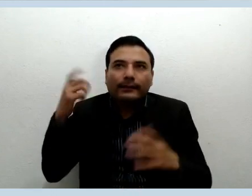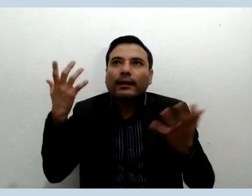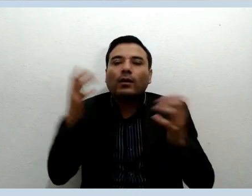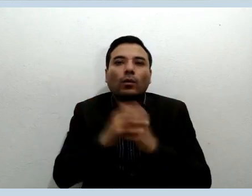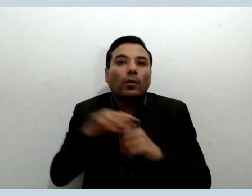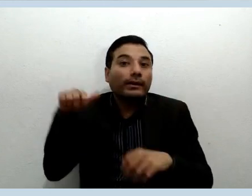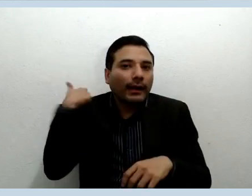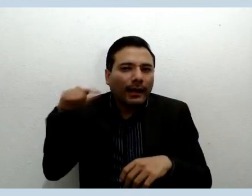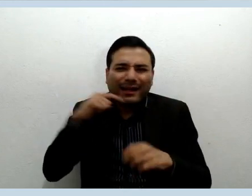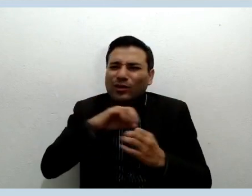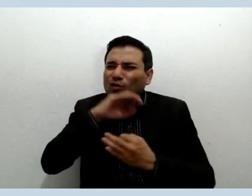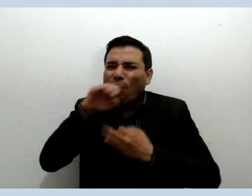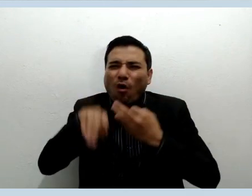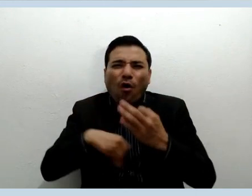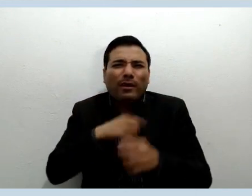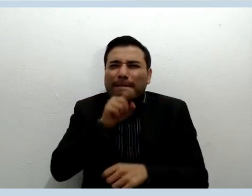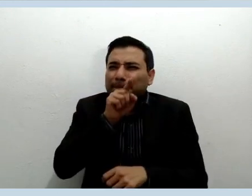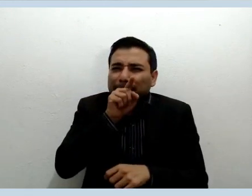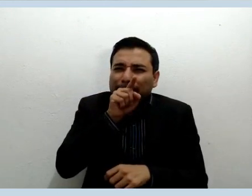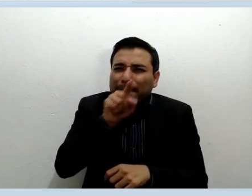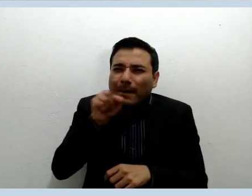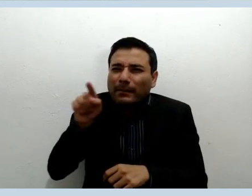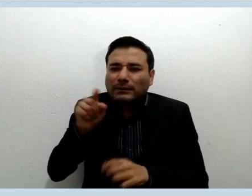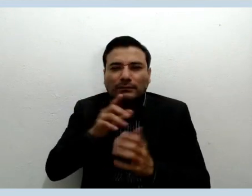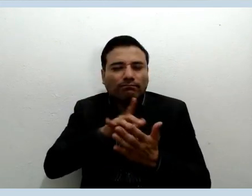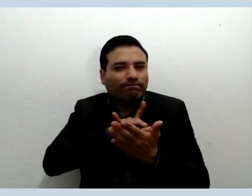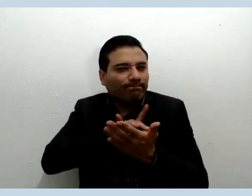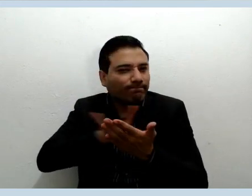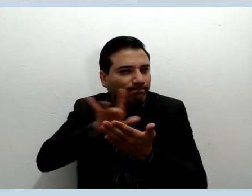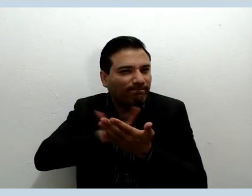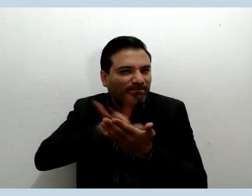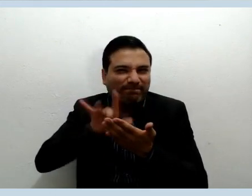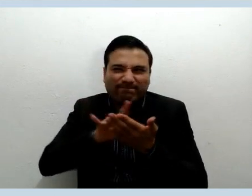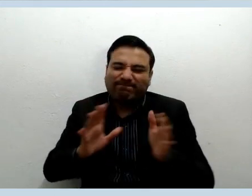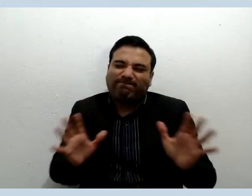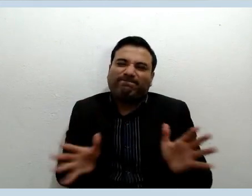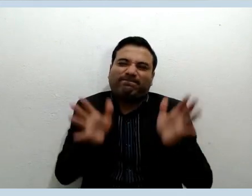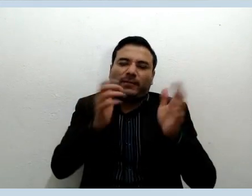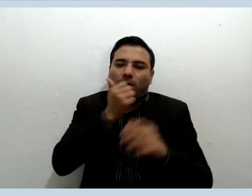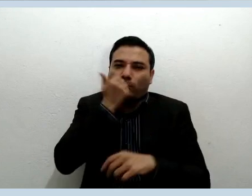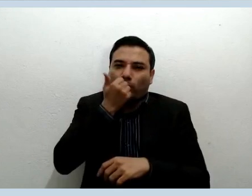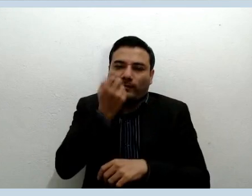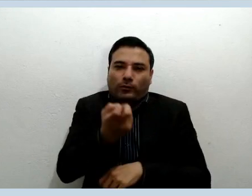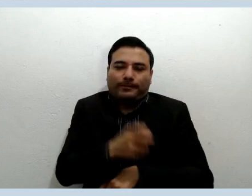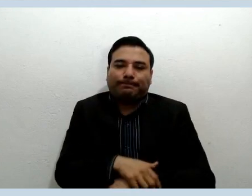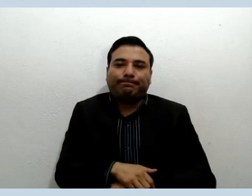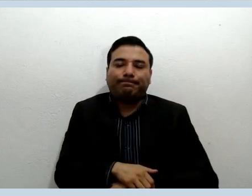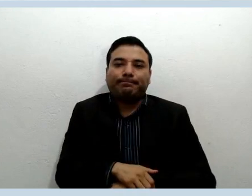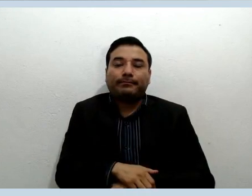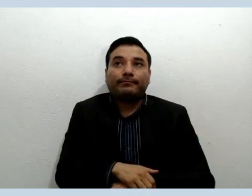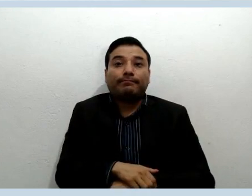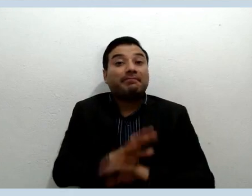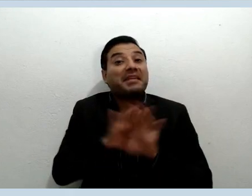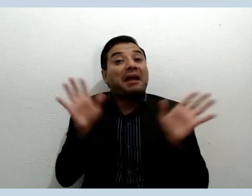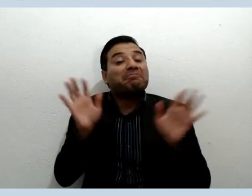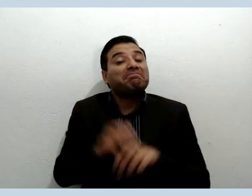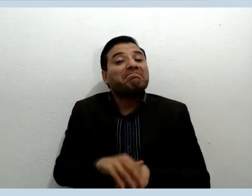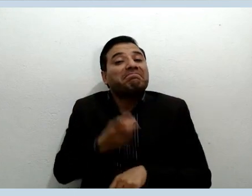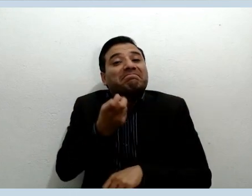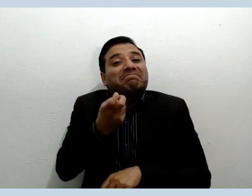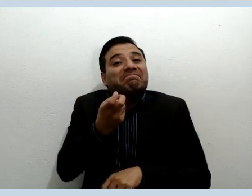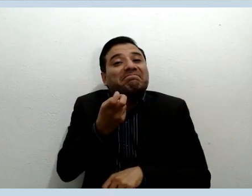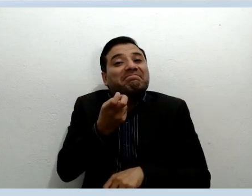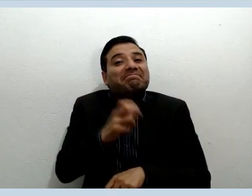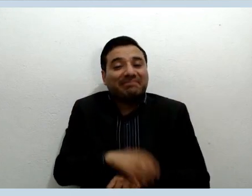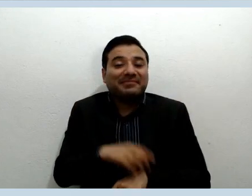todas partes que esté al servicio no de de esas comunidades y ya eso eso